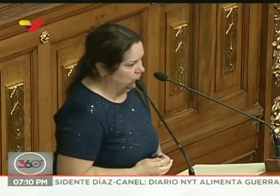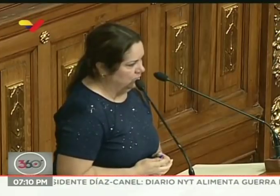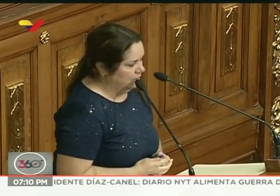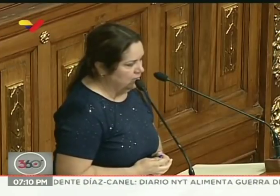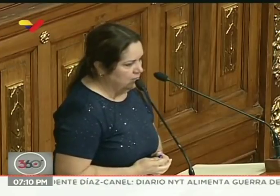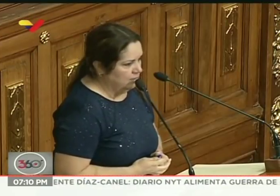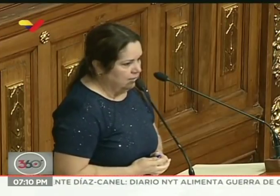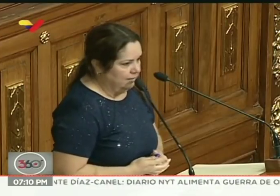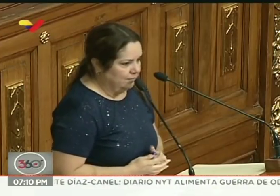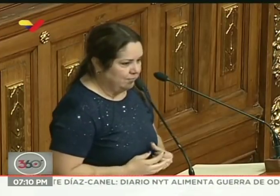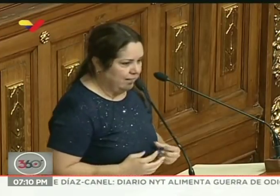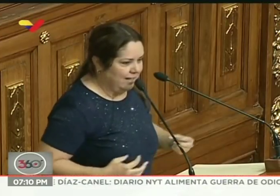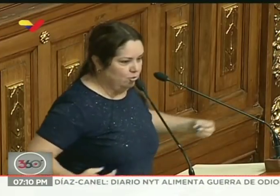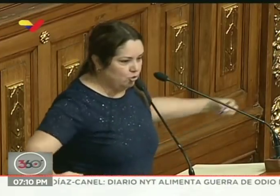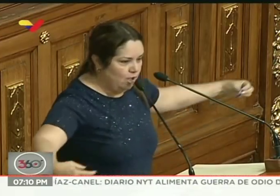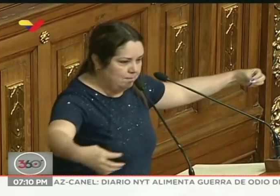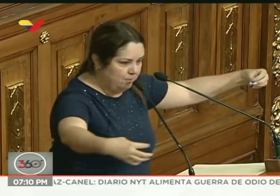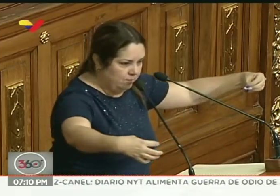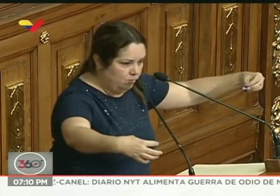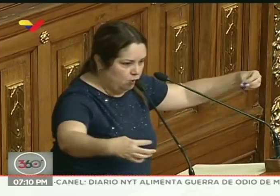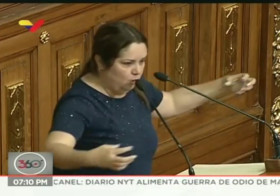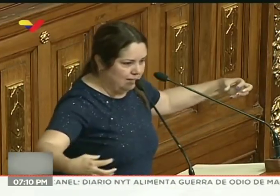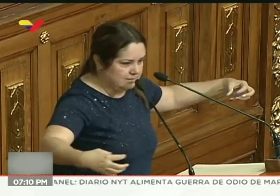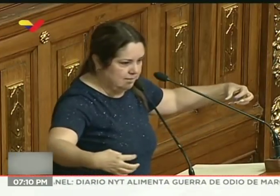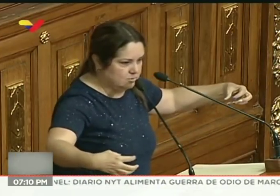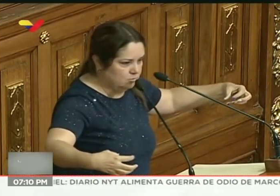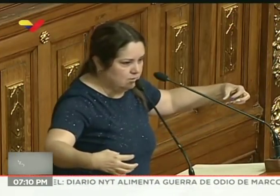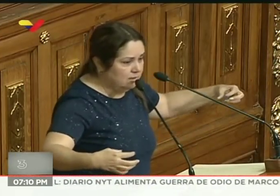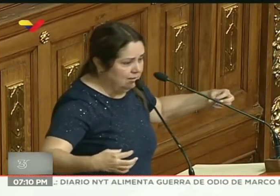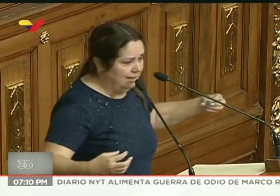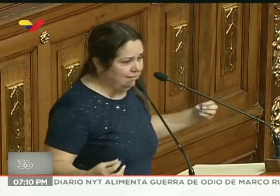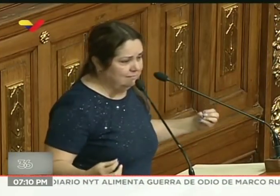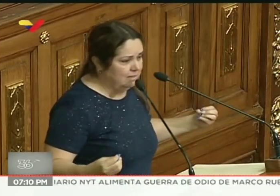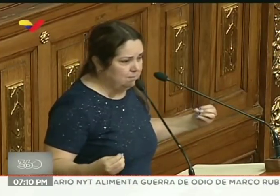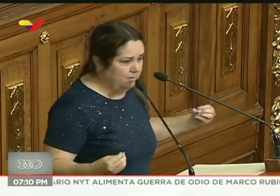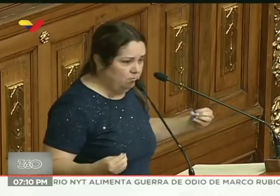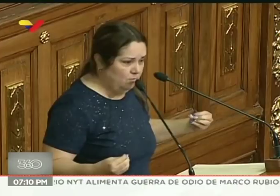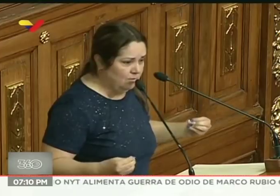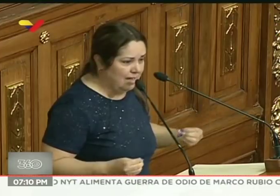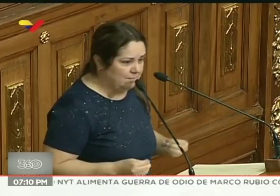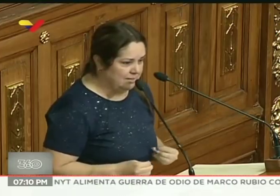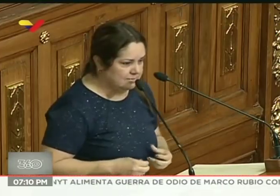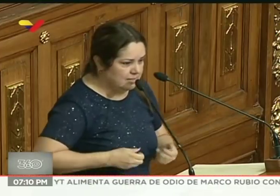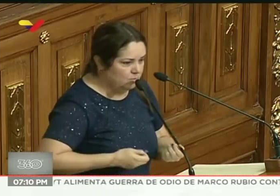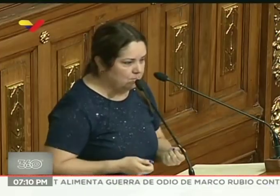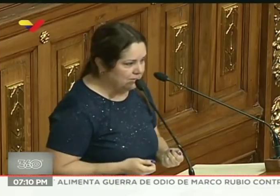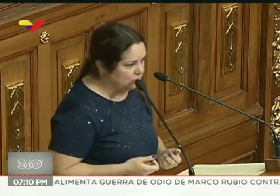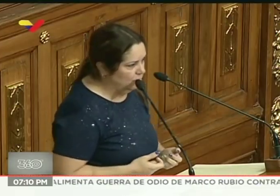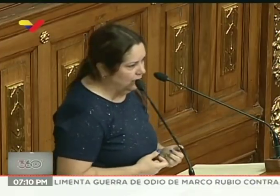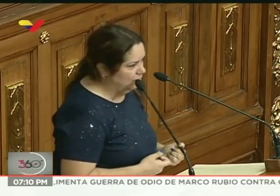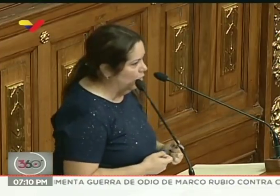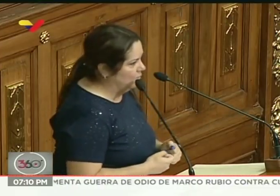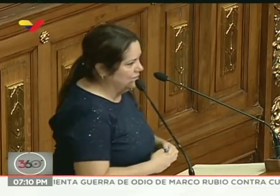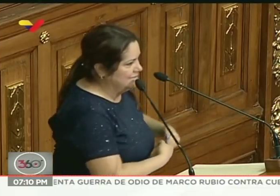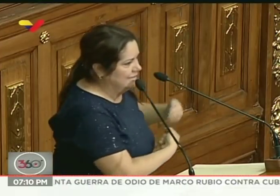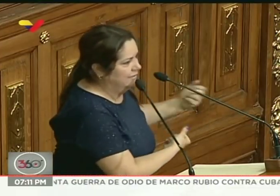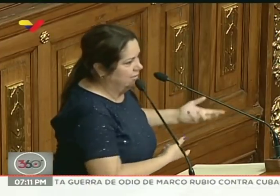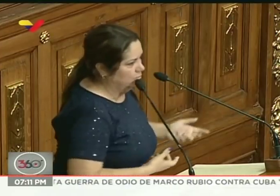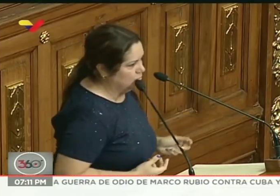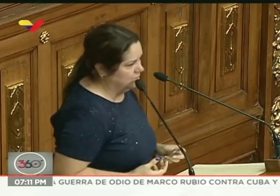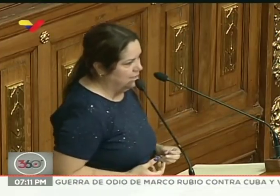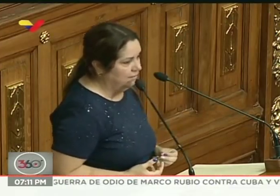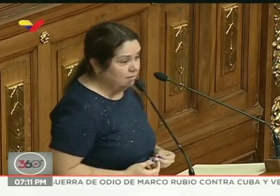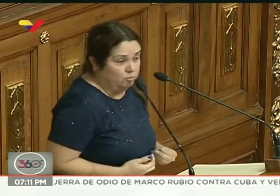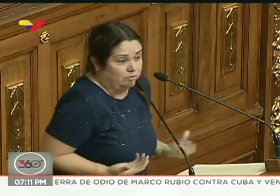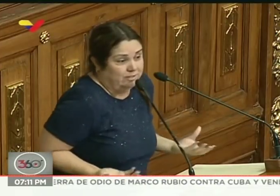Recursos Humanos. Trancaron todo el pueblo, los accesos. La gente del pueblo la amenazaban con pistolas, no podían salir